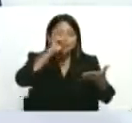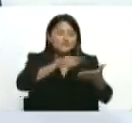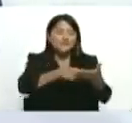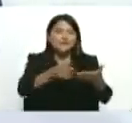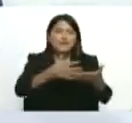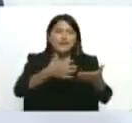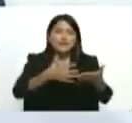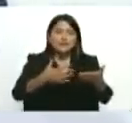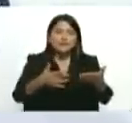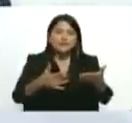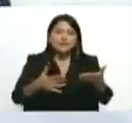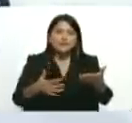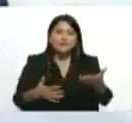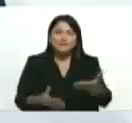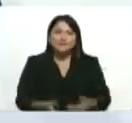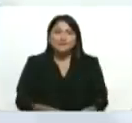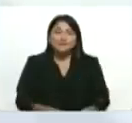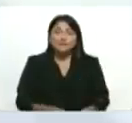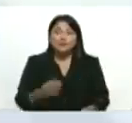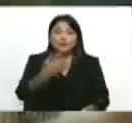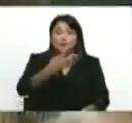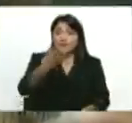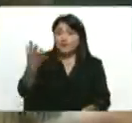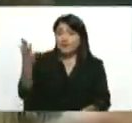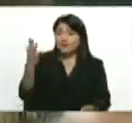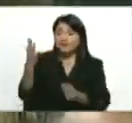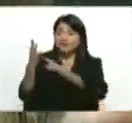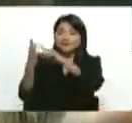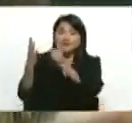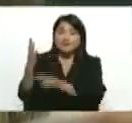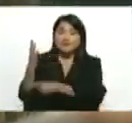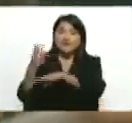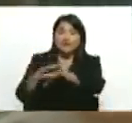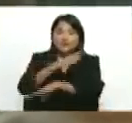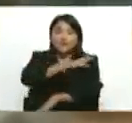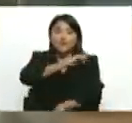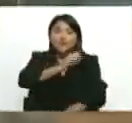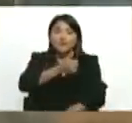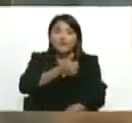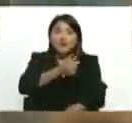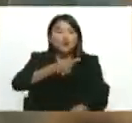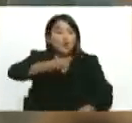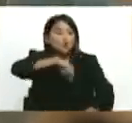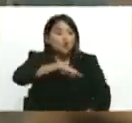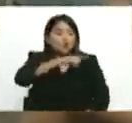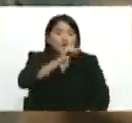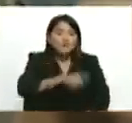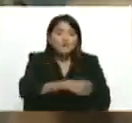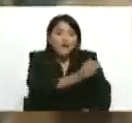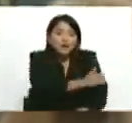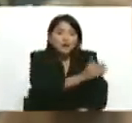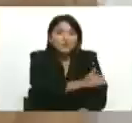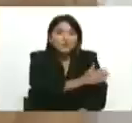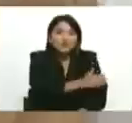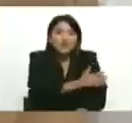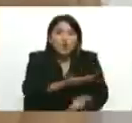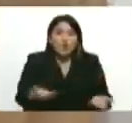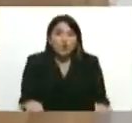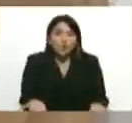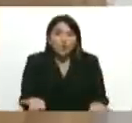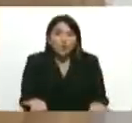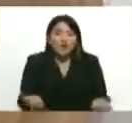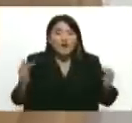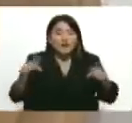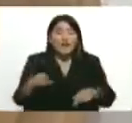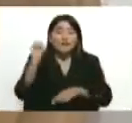a los cinco que ustedes están criticando que renunciaron si no fue esta Asamblea Nacional? ¿Quién los juramentó? Imbéciles. Esta